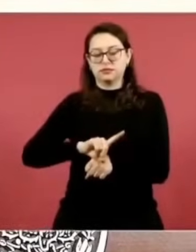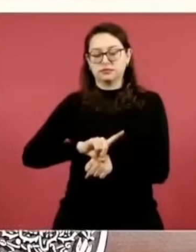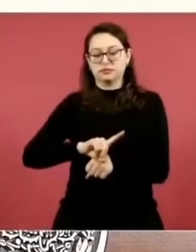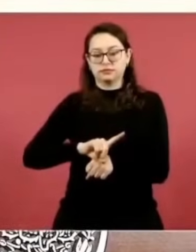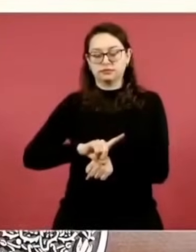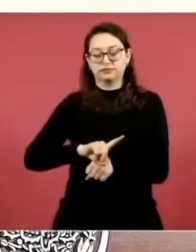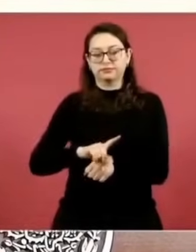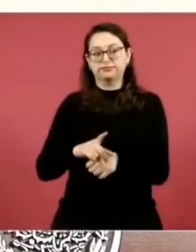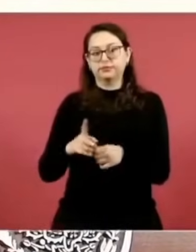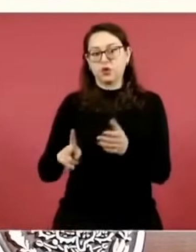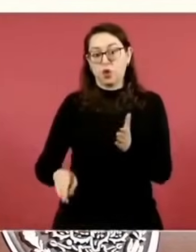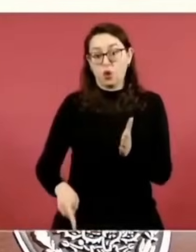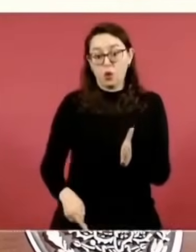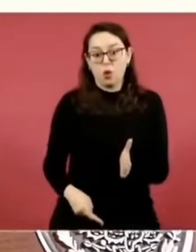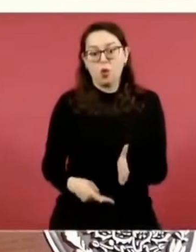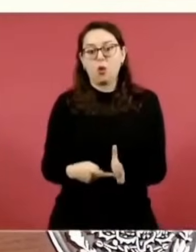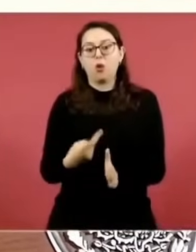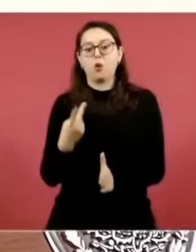vuelve